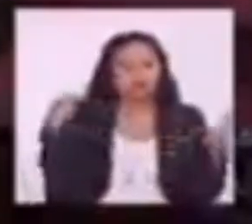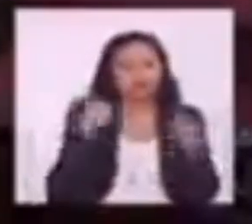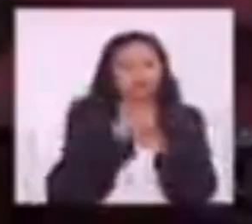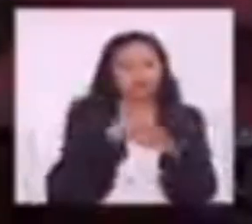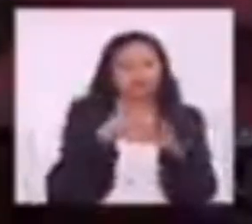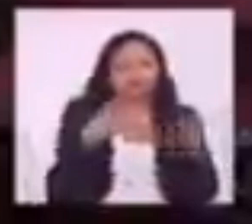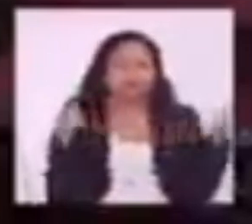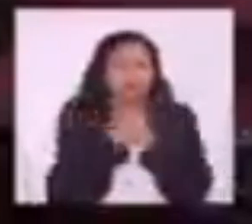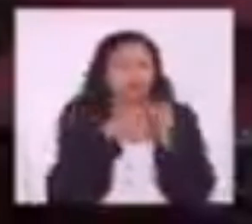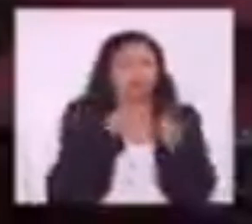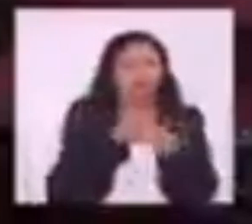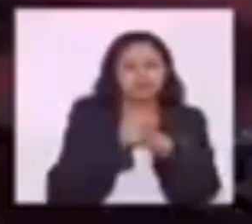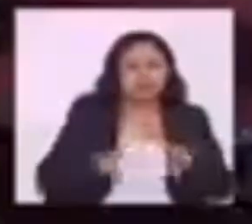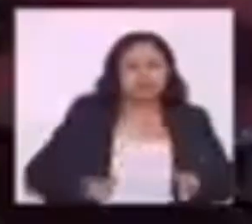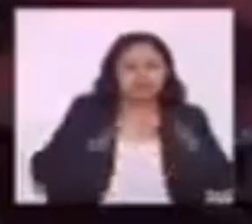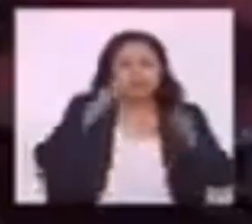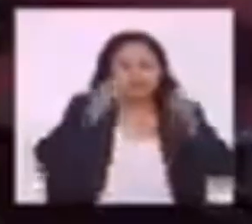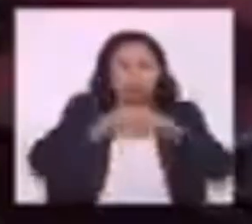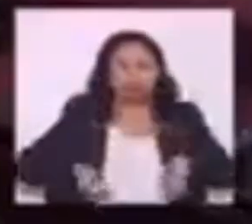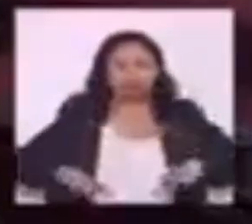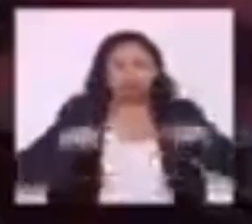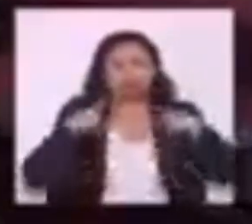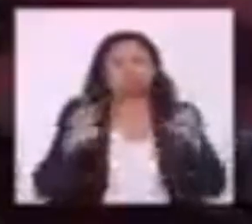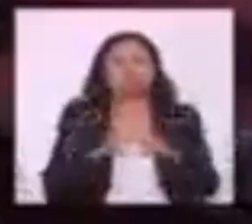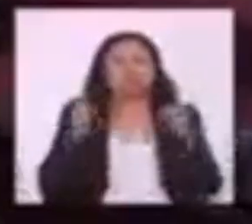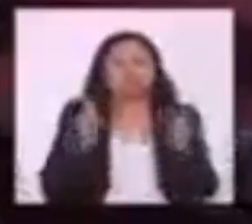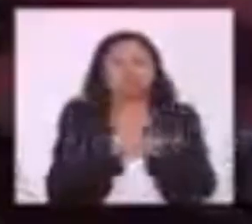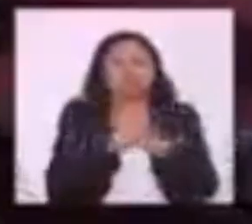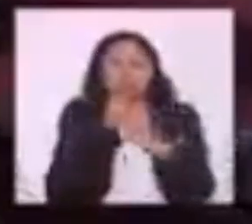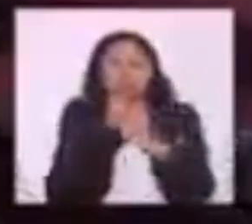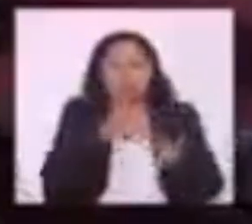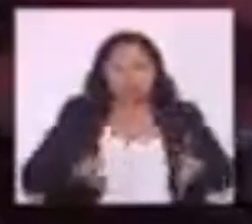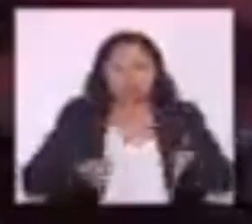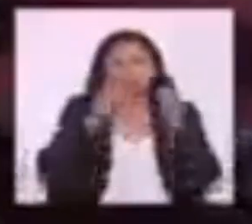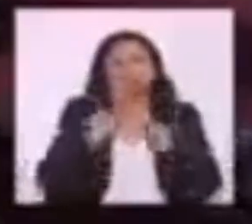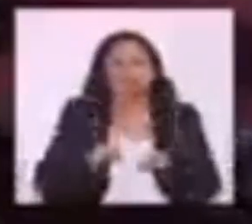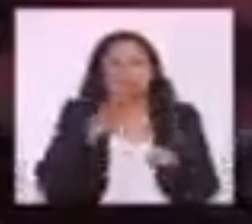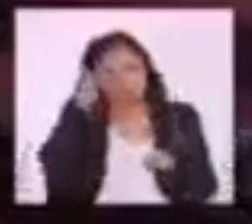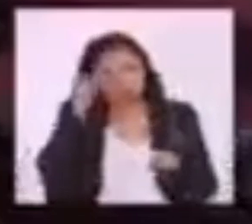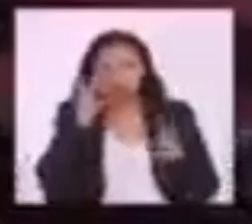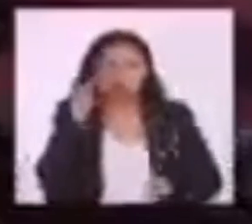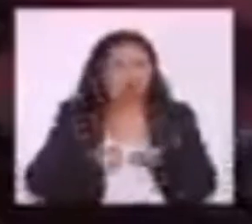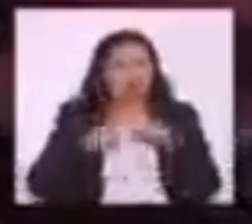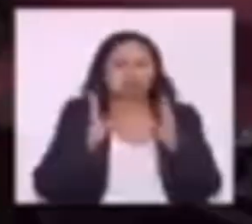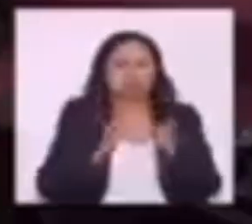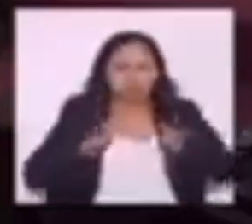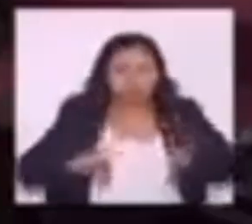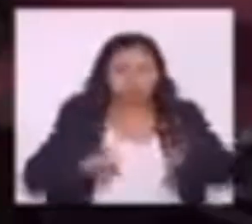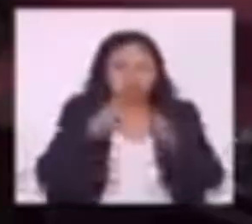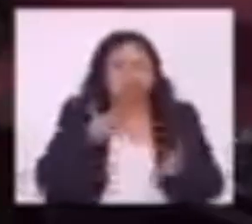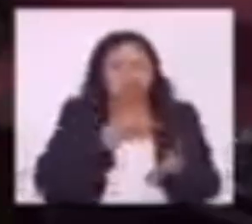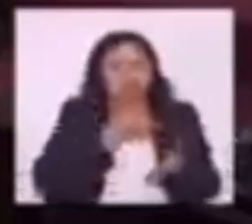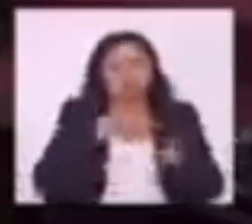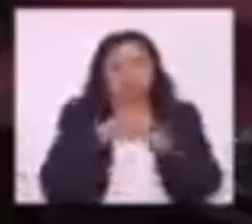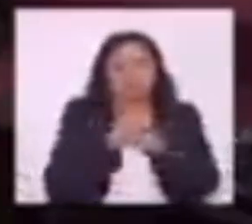que han habido, miren las vidas que se han perdido, y entonces sí privaticemos la carretera porque el Estado es incapaz de mantener la ruta. Eso es mentira.